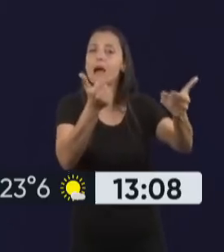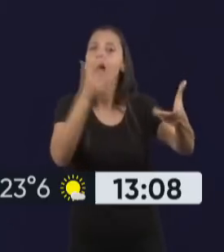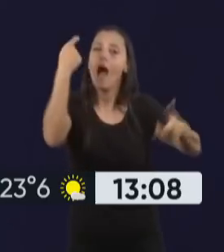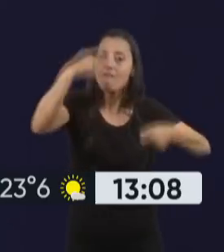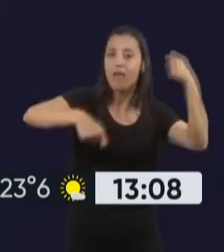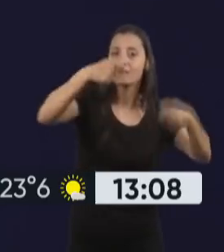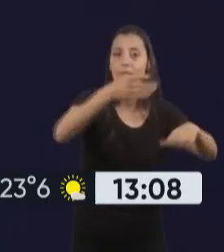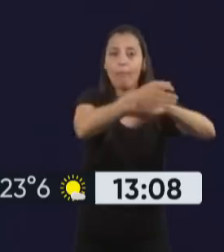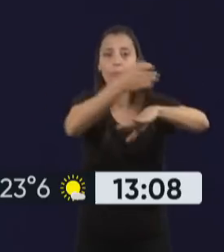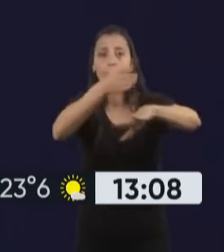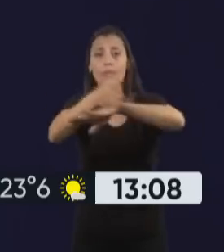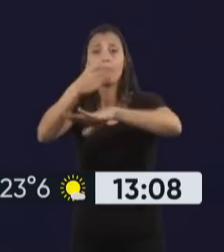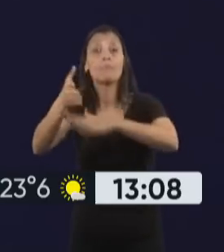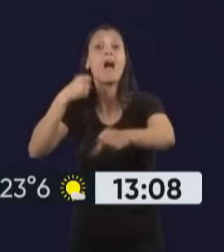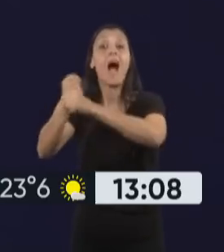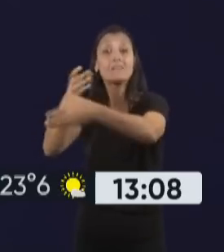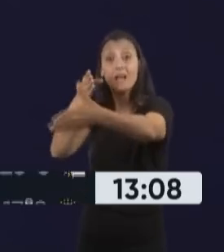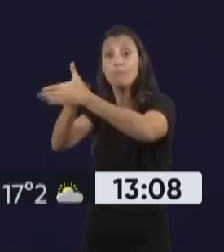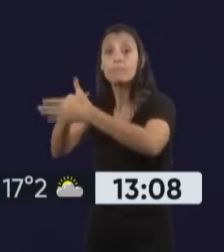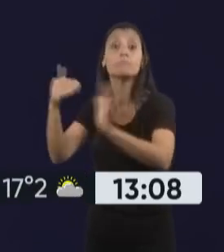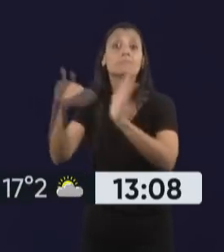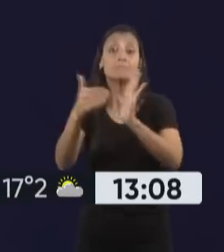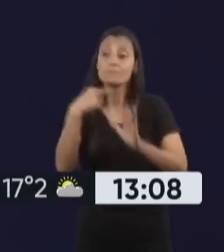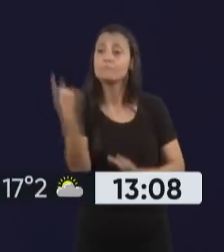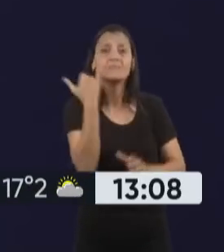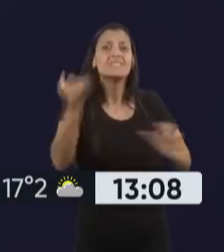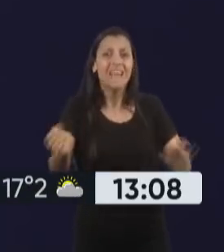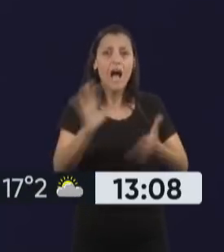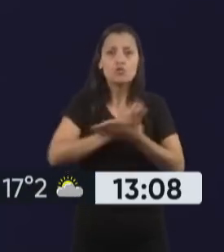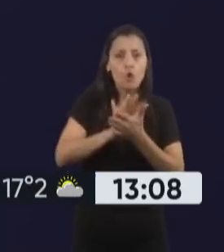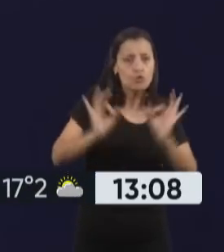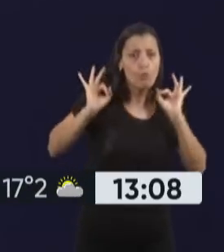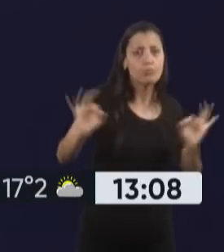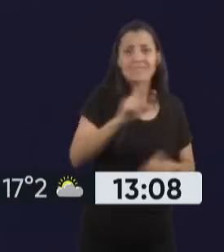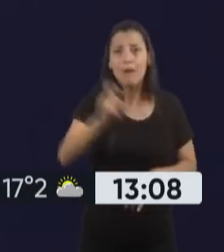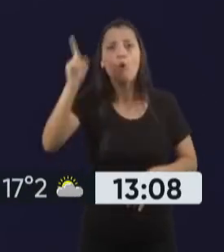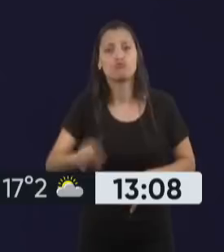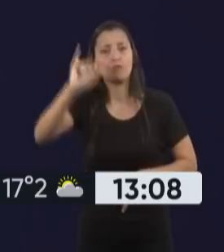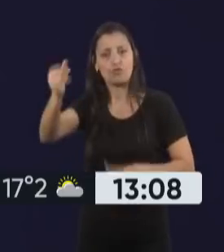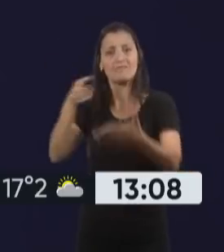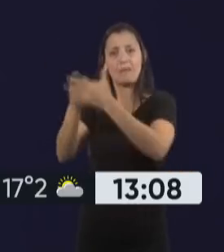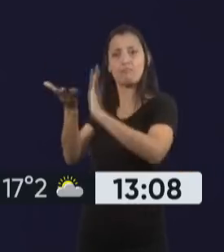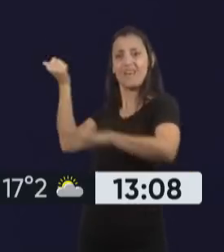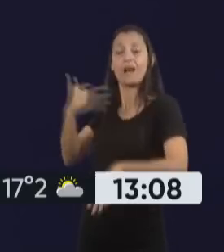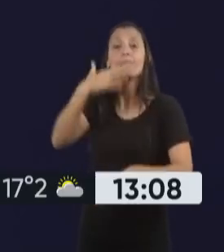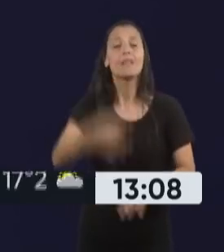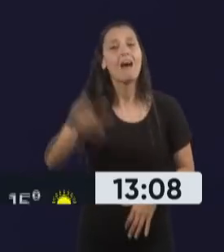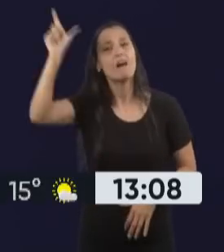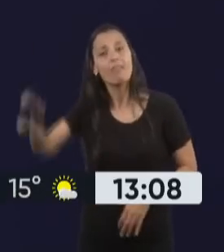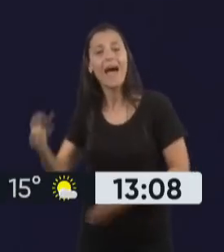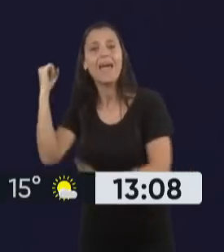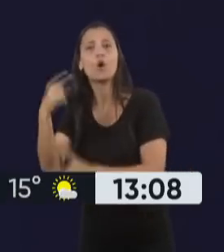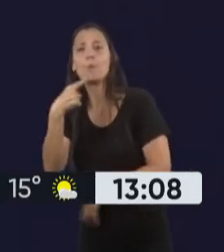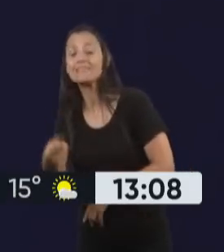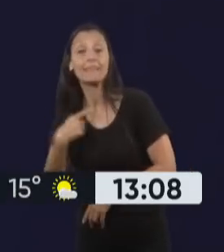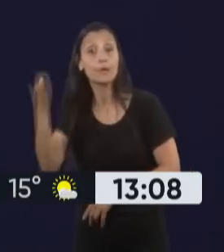cuando estén las condiciones dadas para hacerlo, y tal vez a eso se refería, no la escuché la verdad es que la declaración,